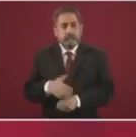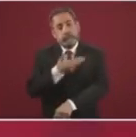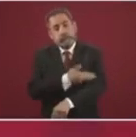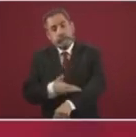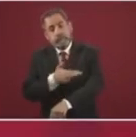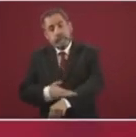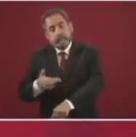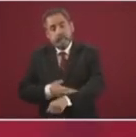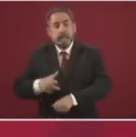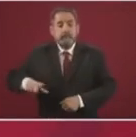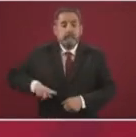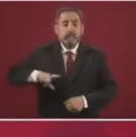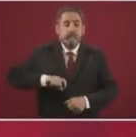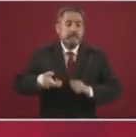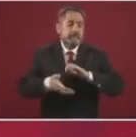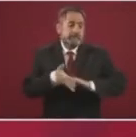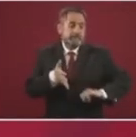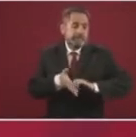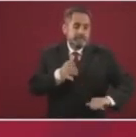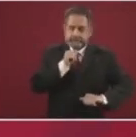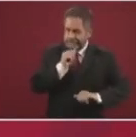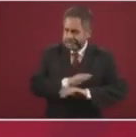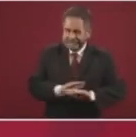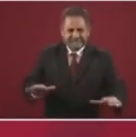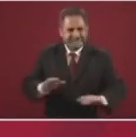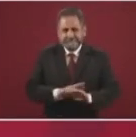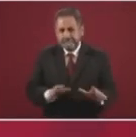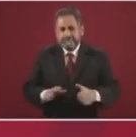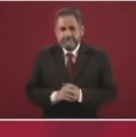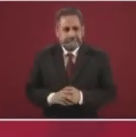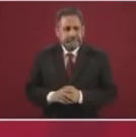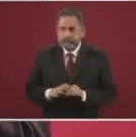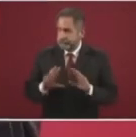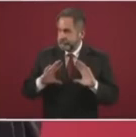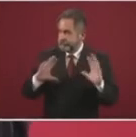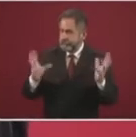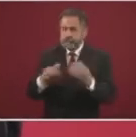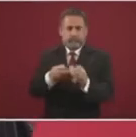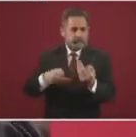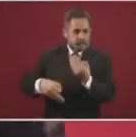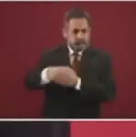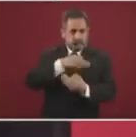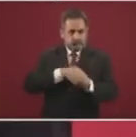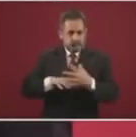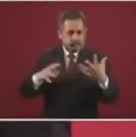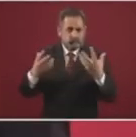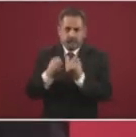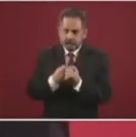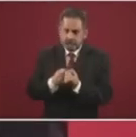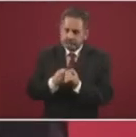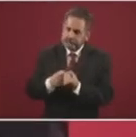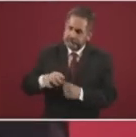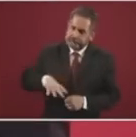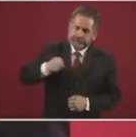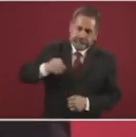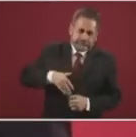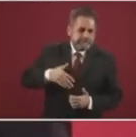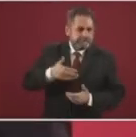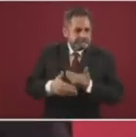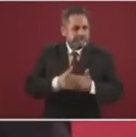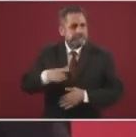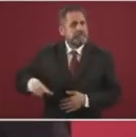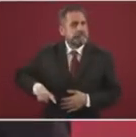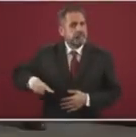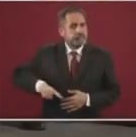conmemoración el día de la fecha histórica con el fundamento de fortalecer la memoria debido a que afirmó que la población mexicana y sobre toda la